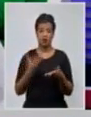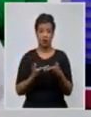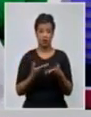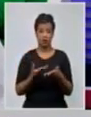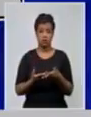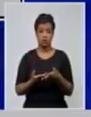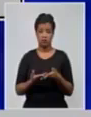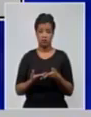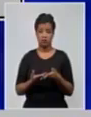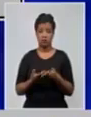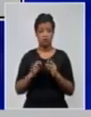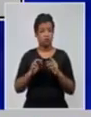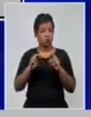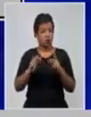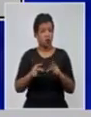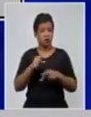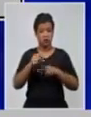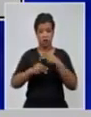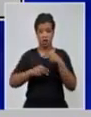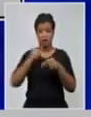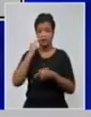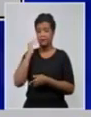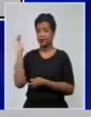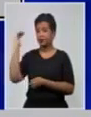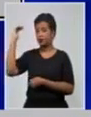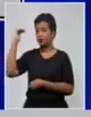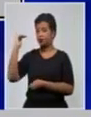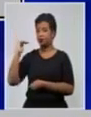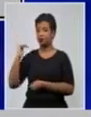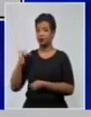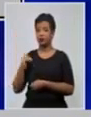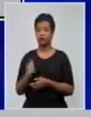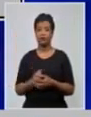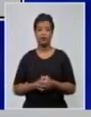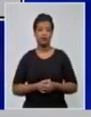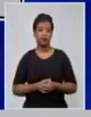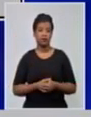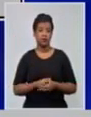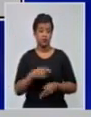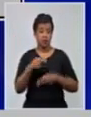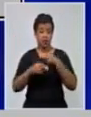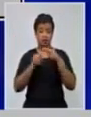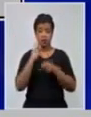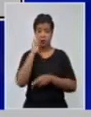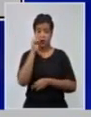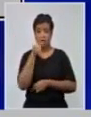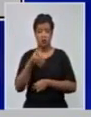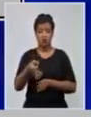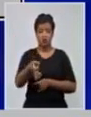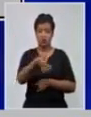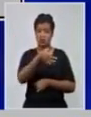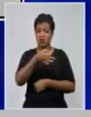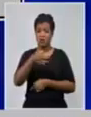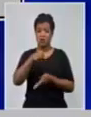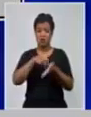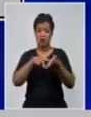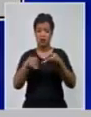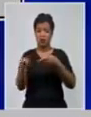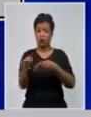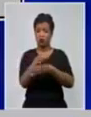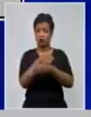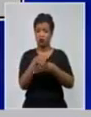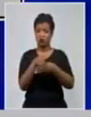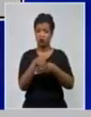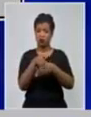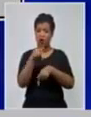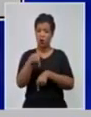se muestrearon, se analizaron muestras de todos los territorios. Isela me decía al inicio